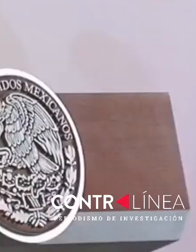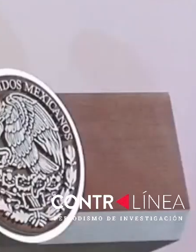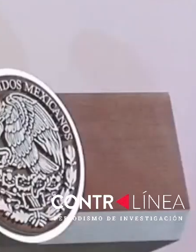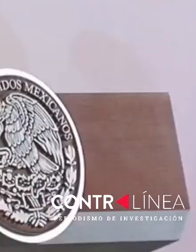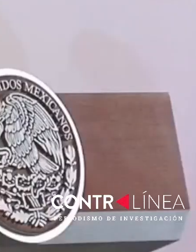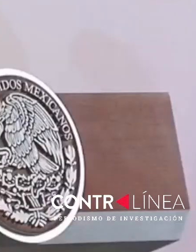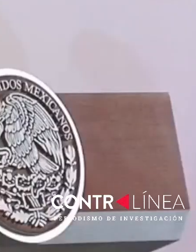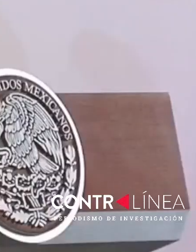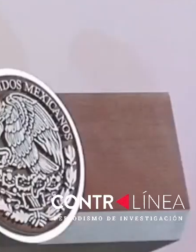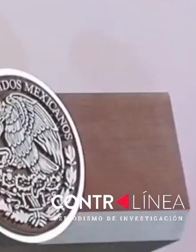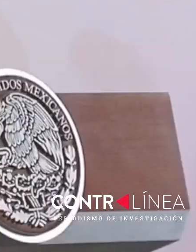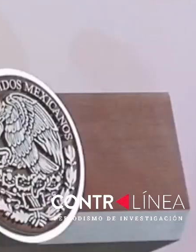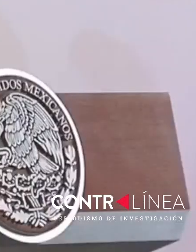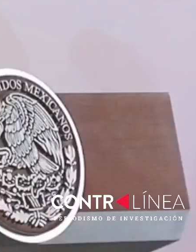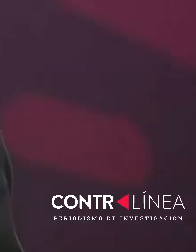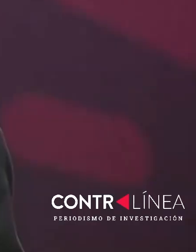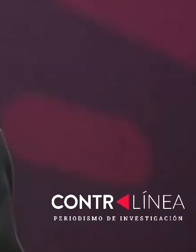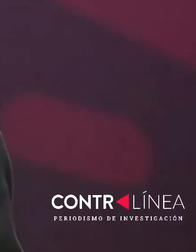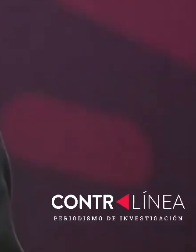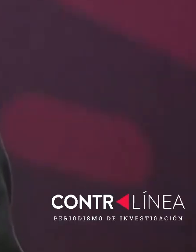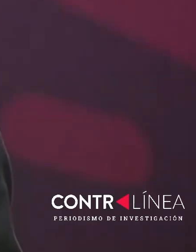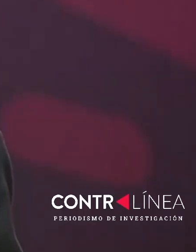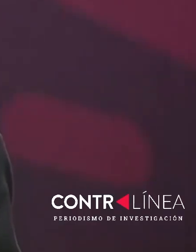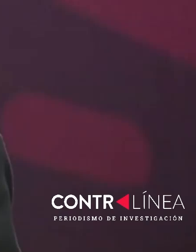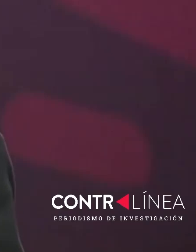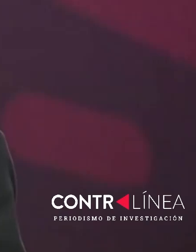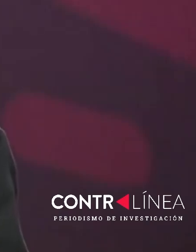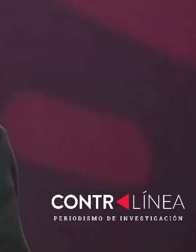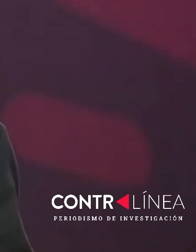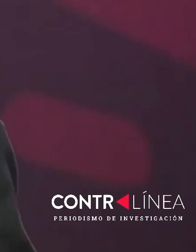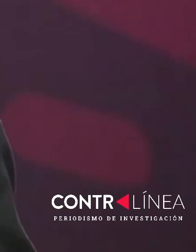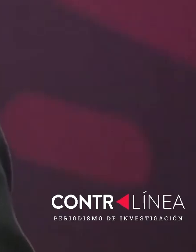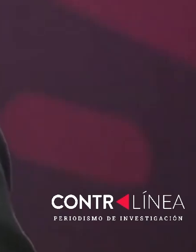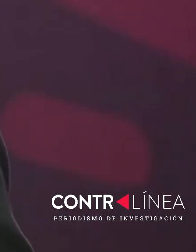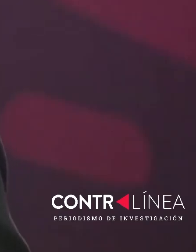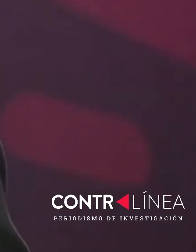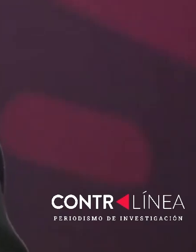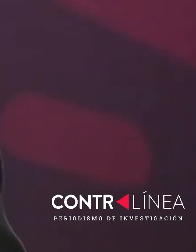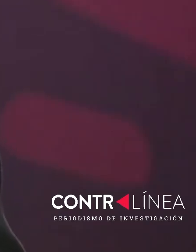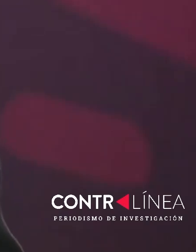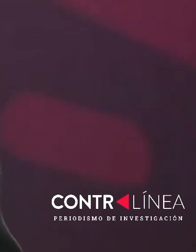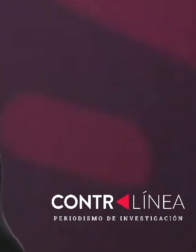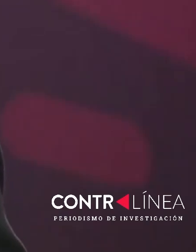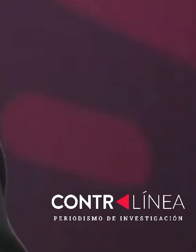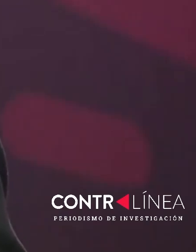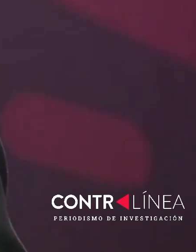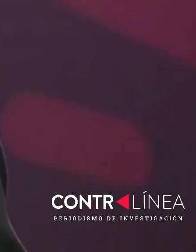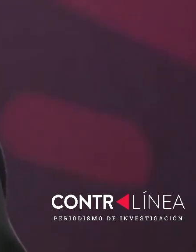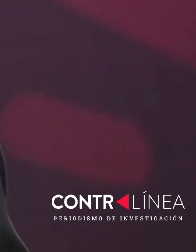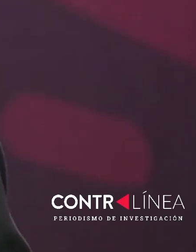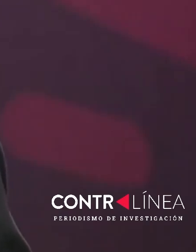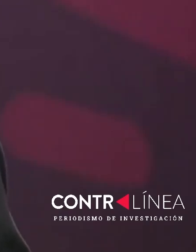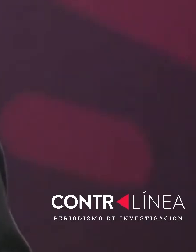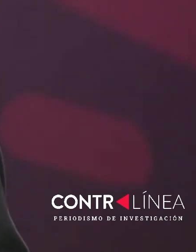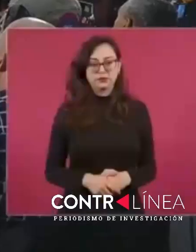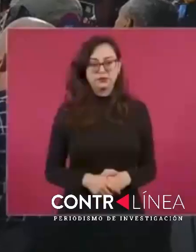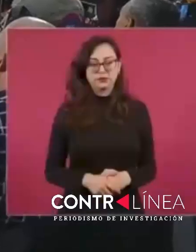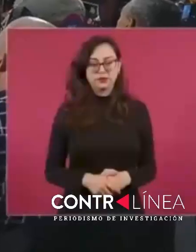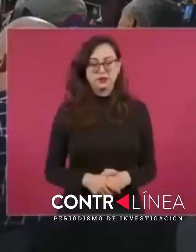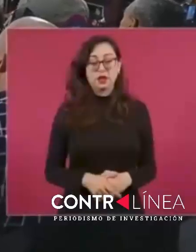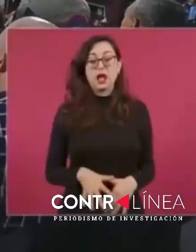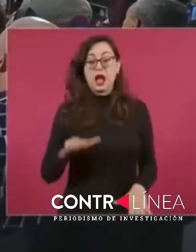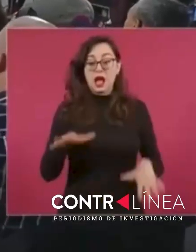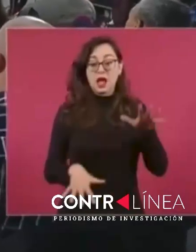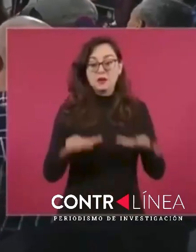crímenes a través de la prensa. Que luego se olvida que también la prensa ha sido cómplice, bueno, los medios de comunicación, la